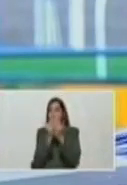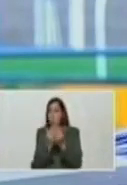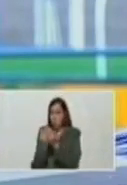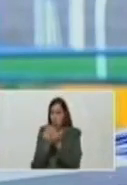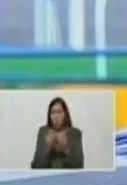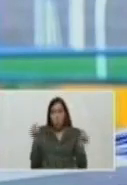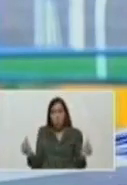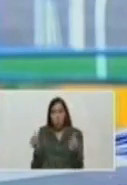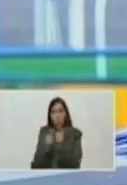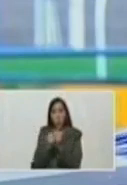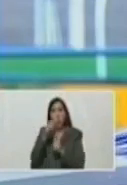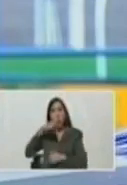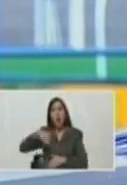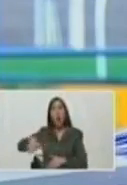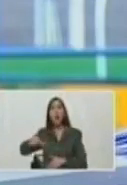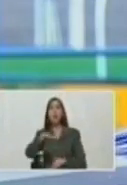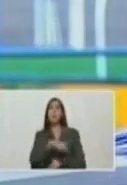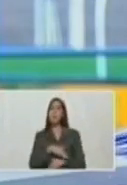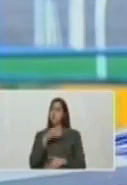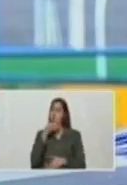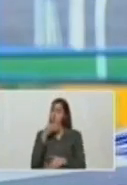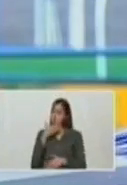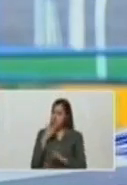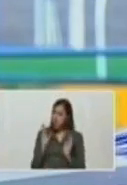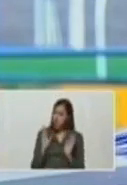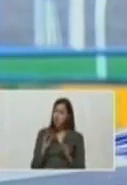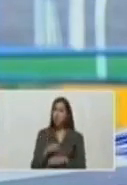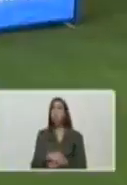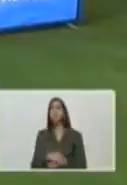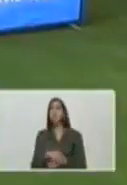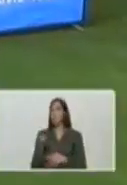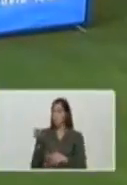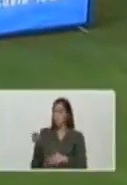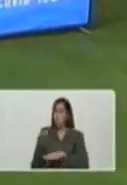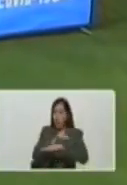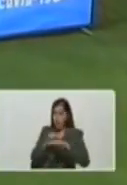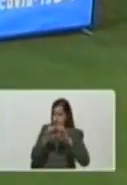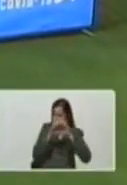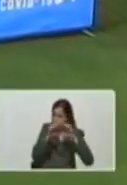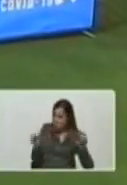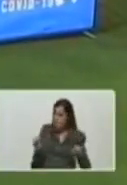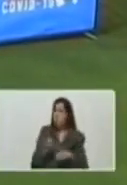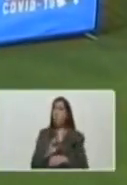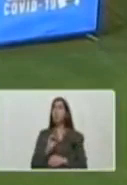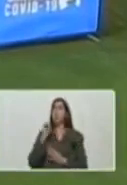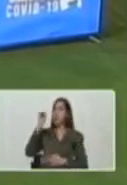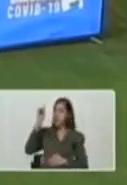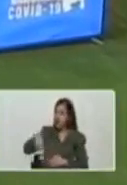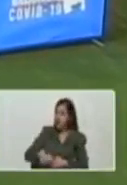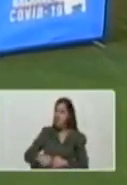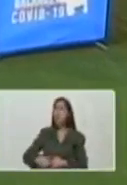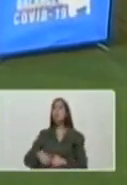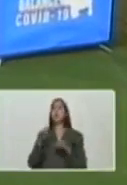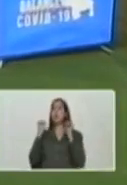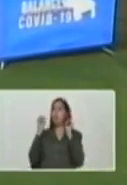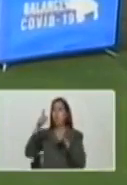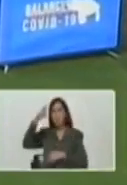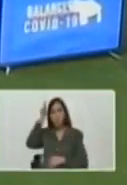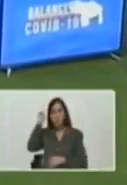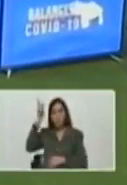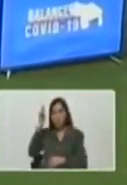gente. Entonces sería hermosísimo que una ministra de educación esté precisamente